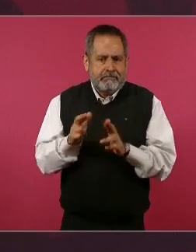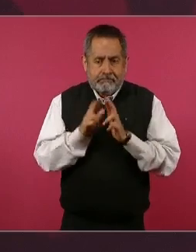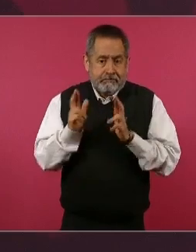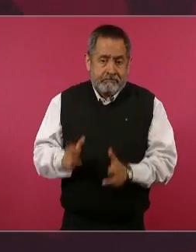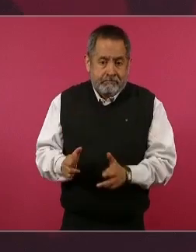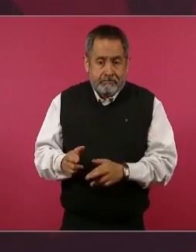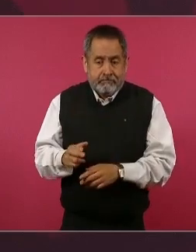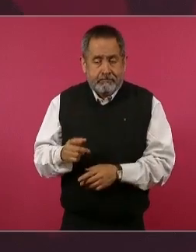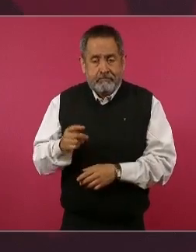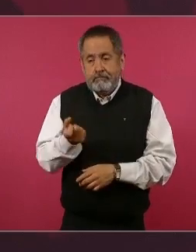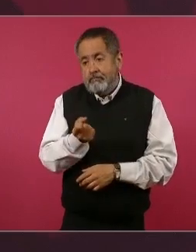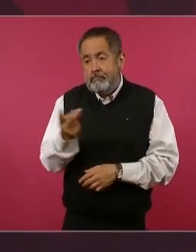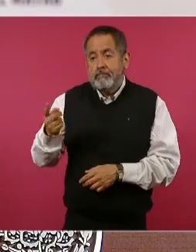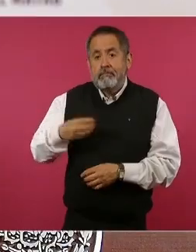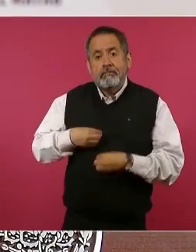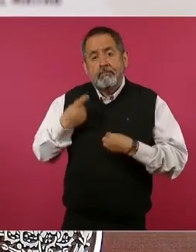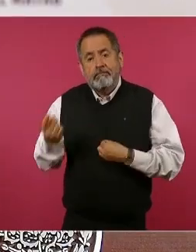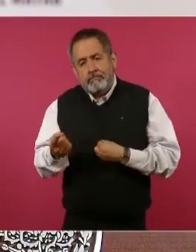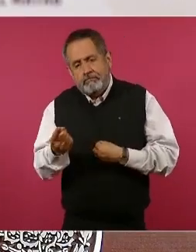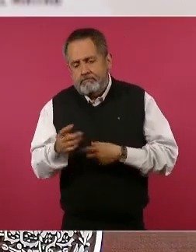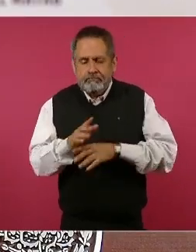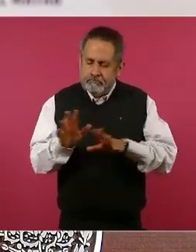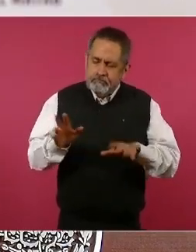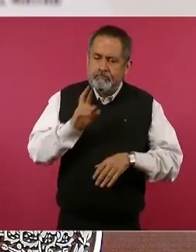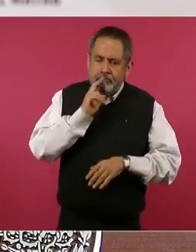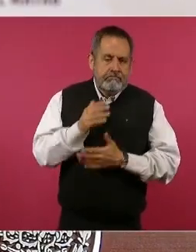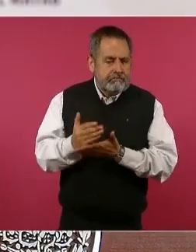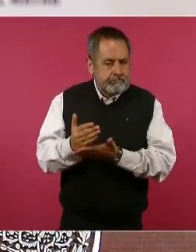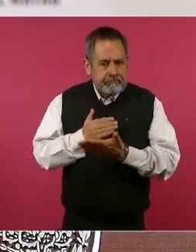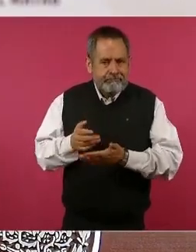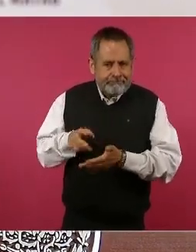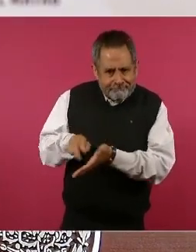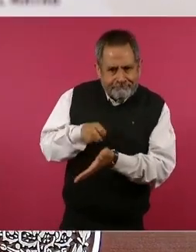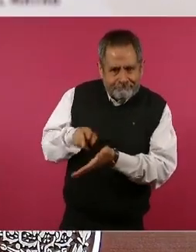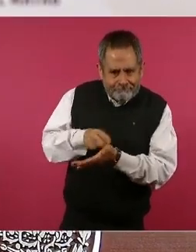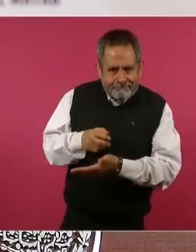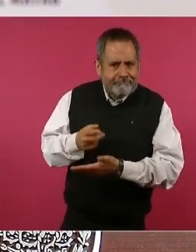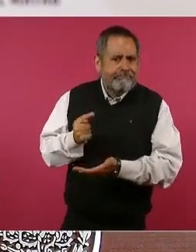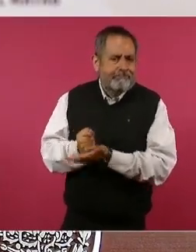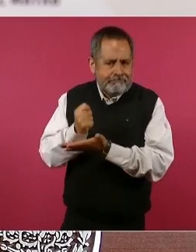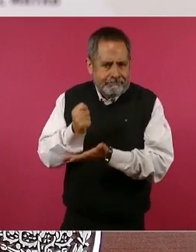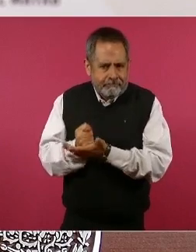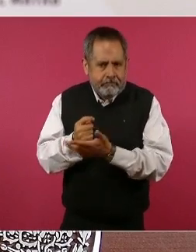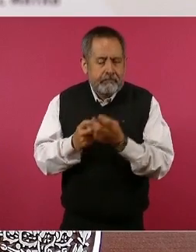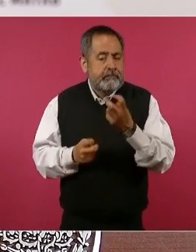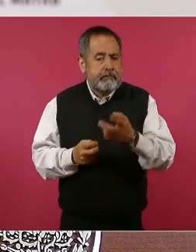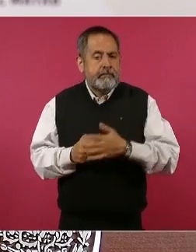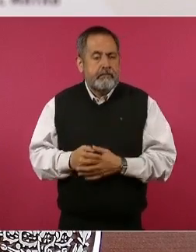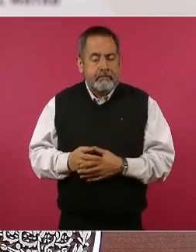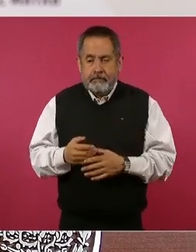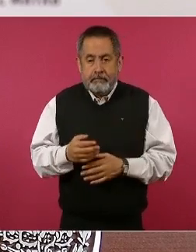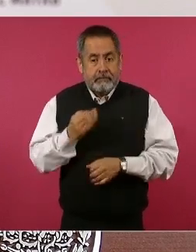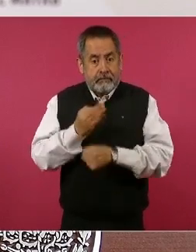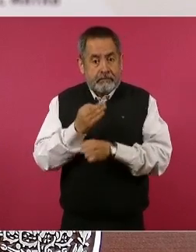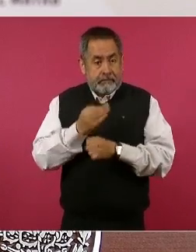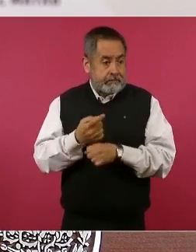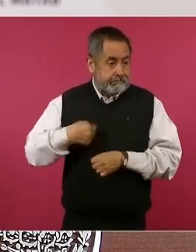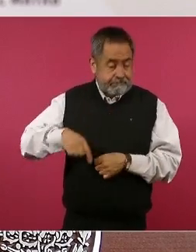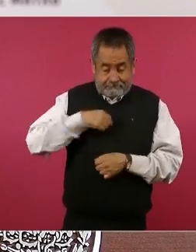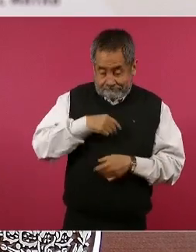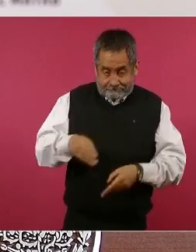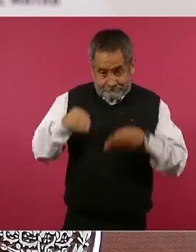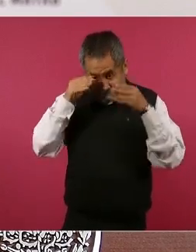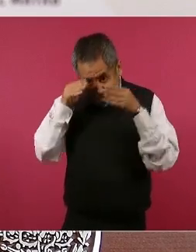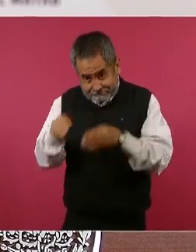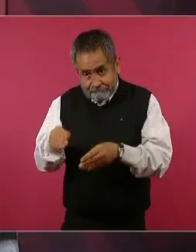vida. Entonces, estamos avanzando a la atención médica